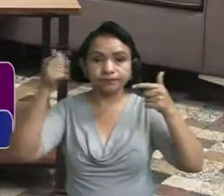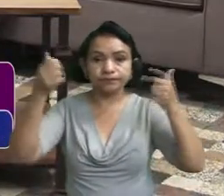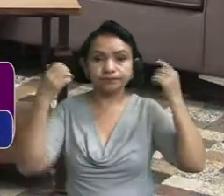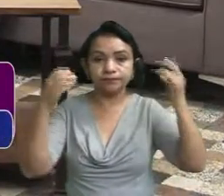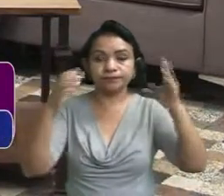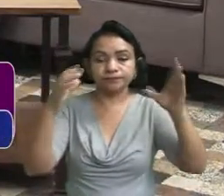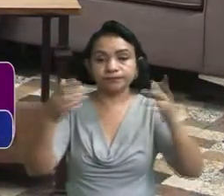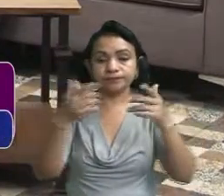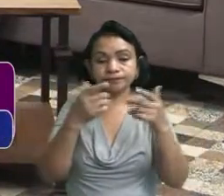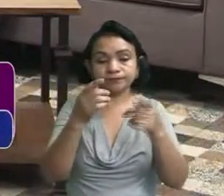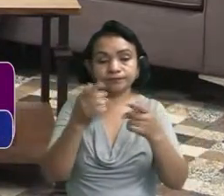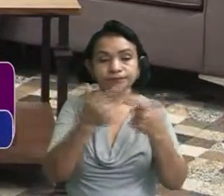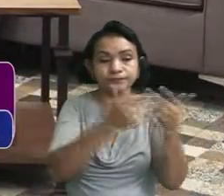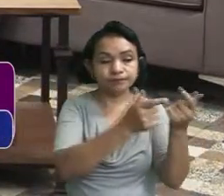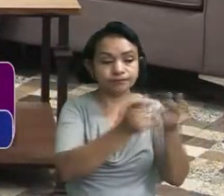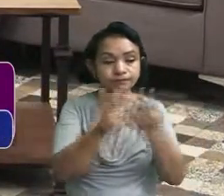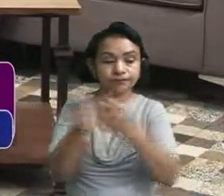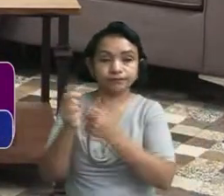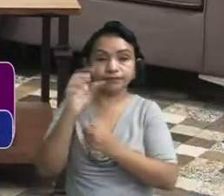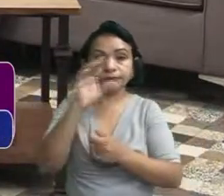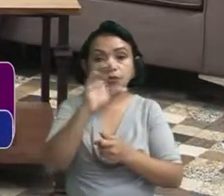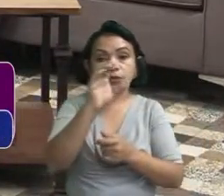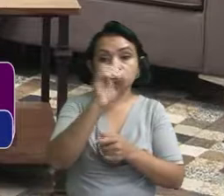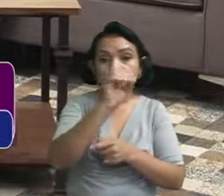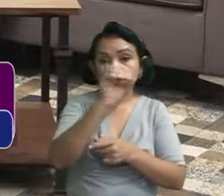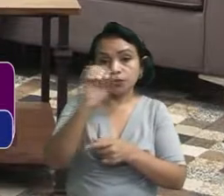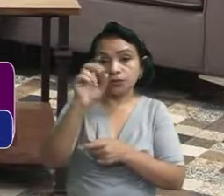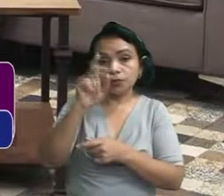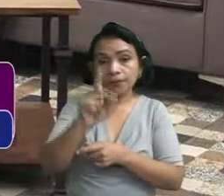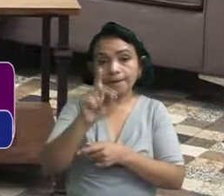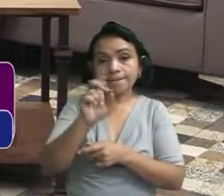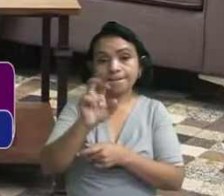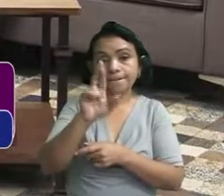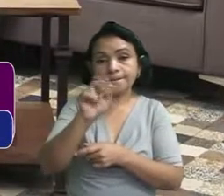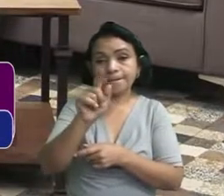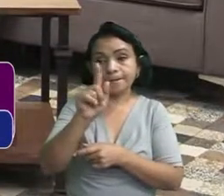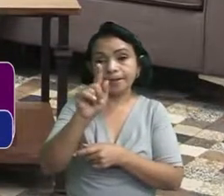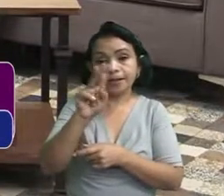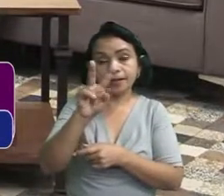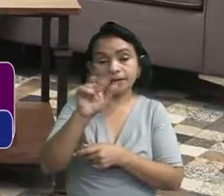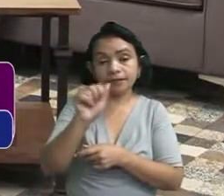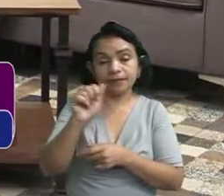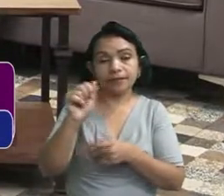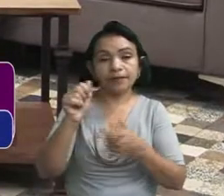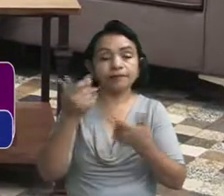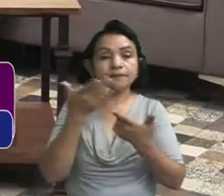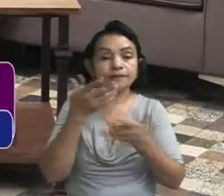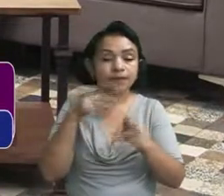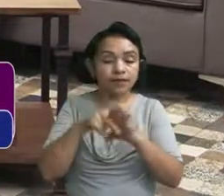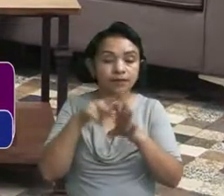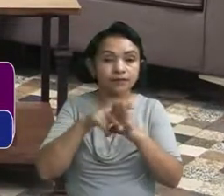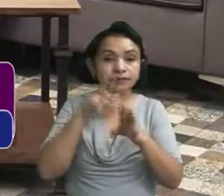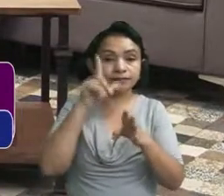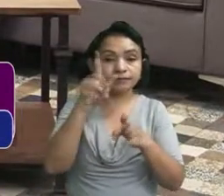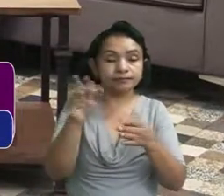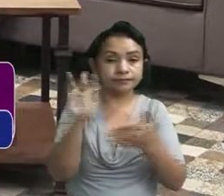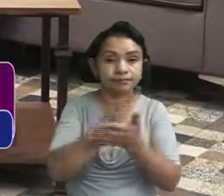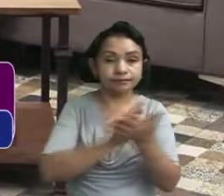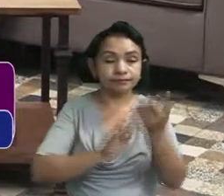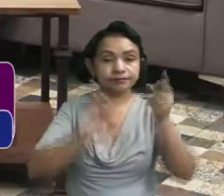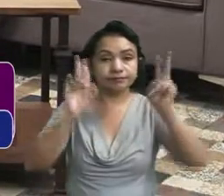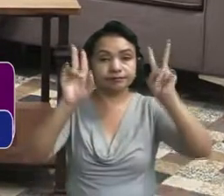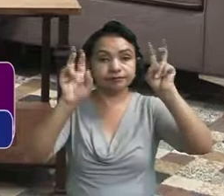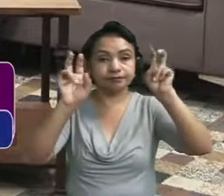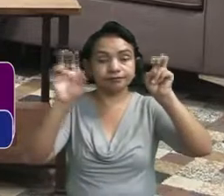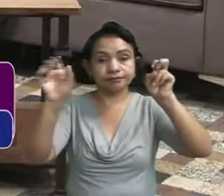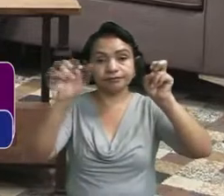formar cooperativas para los campesinos, y que Sandino comenzó a formar cooperativas para los campesinos. Es decir, y que de ahí empezamos a entender algunos conceptos que me llevan a mi